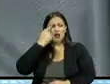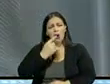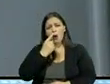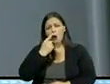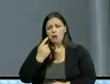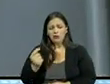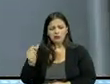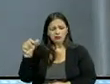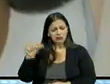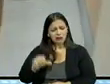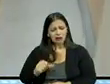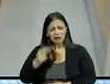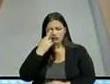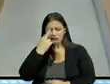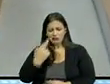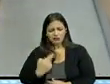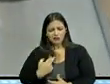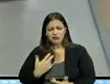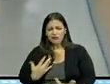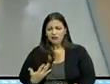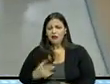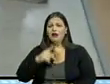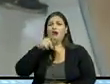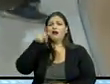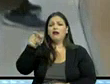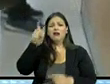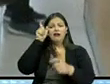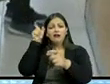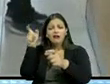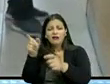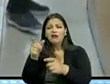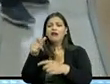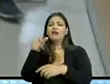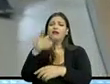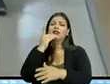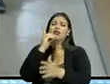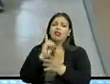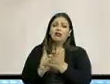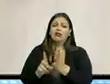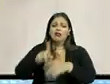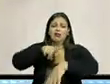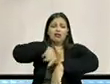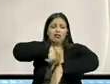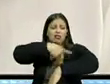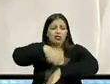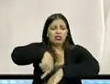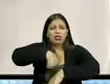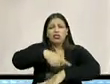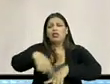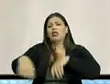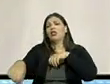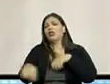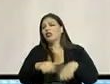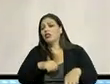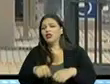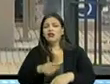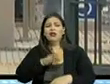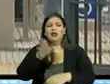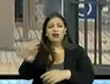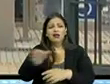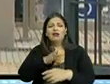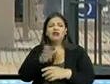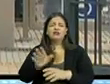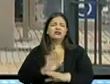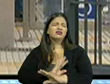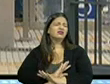largo, mejor por ahí me hago. Cuando la justicia no es ágil, cuando la justicia no te da las facilidades, cuando la justicia no